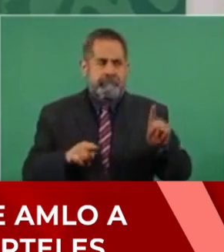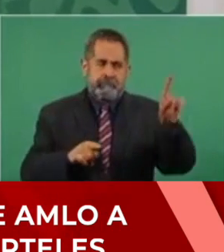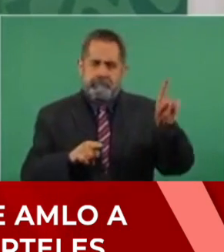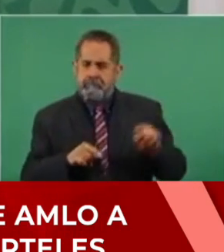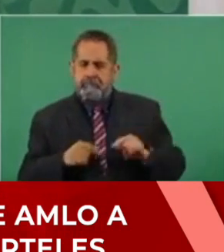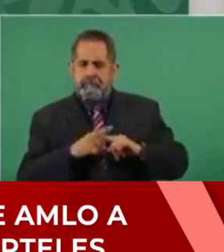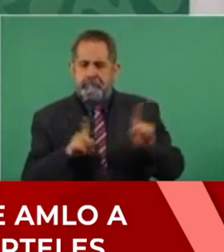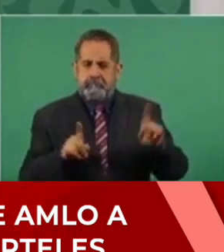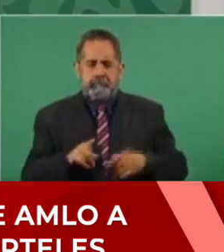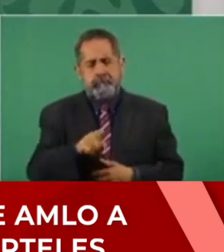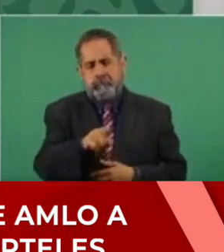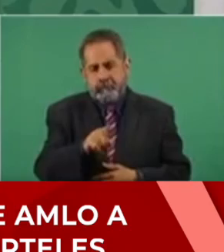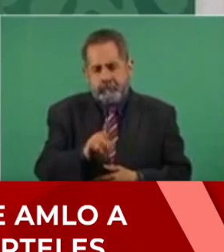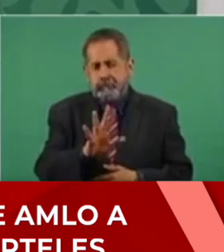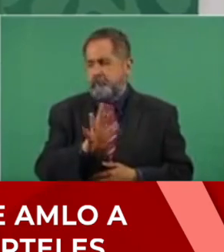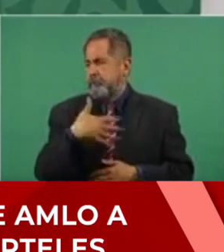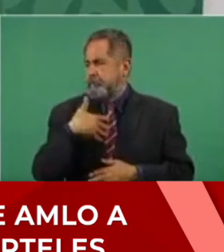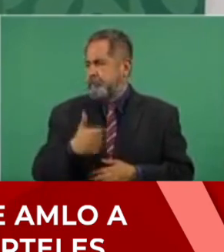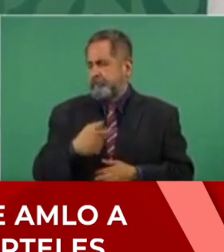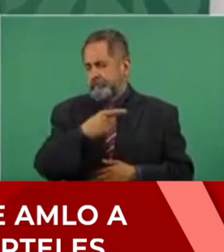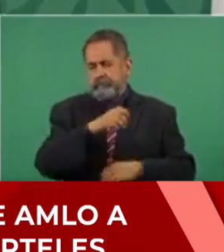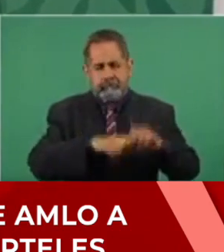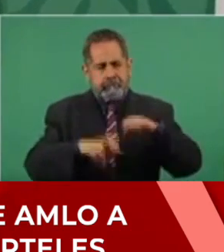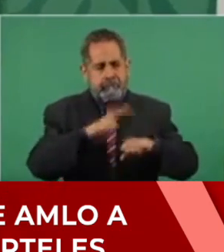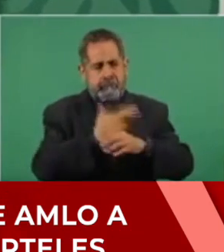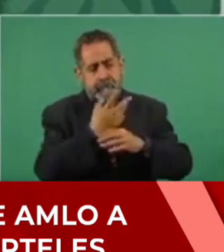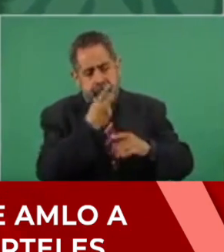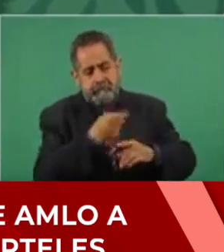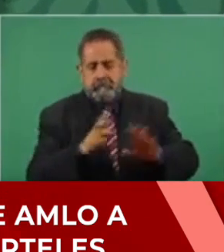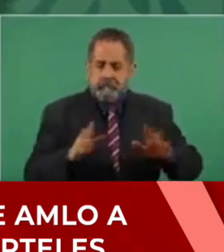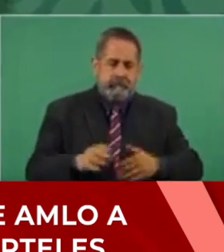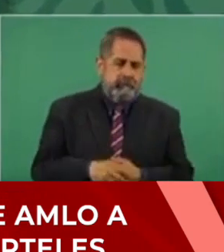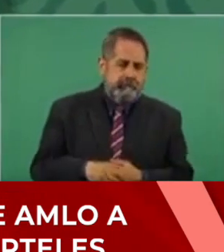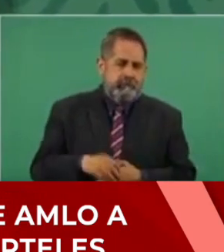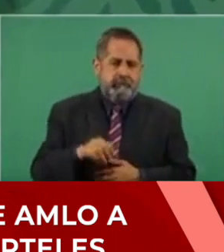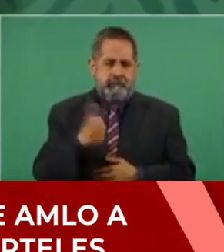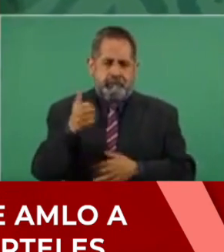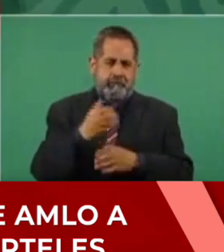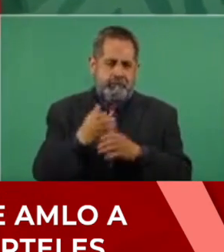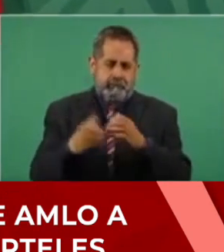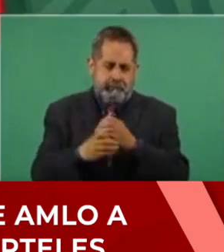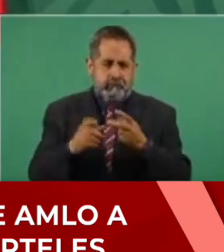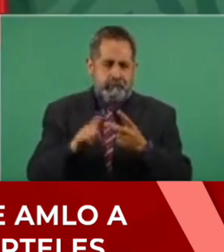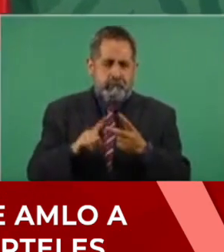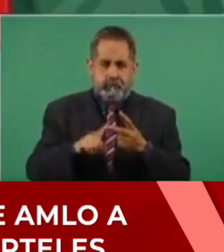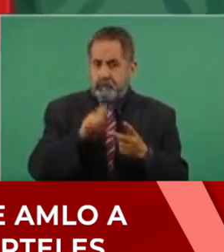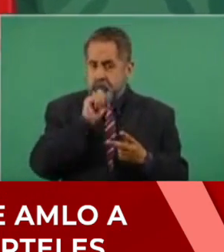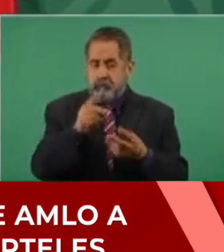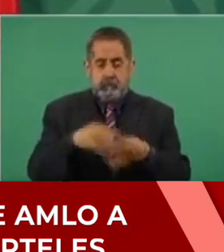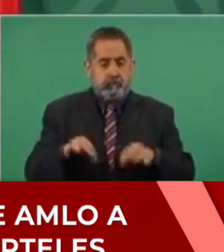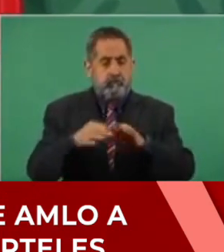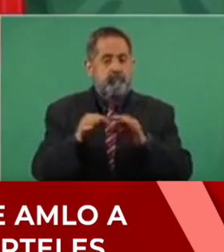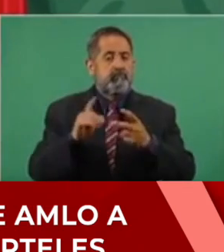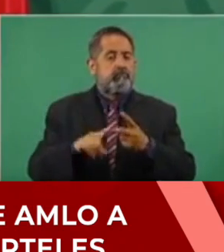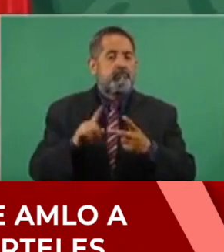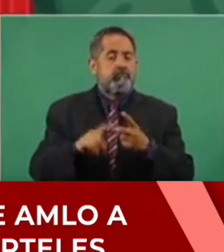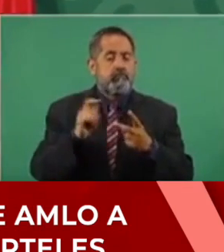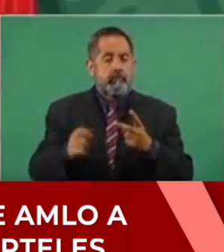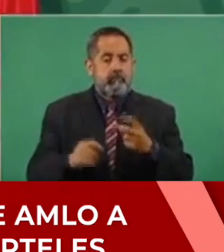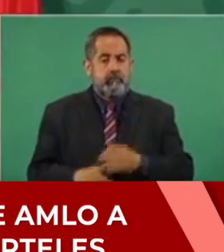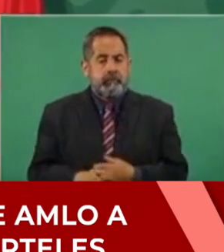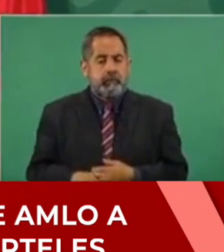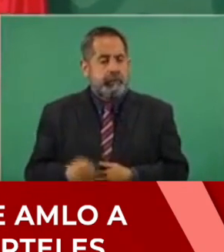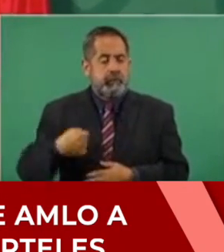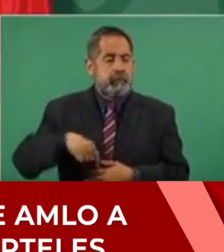Entonces, por eso entiendo que él plantee estas cosas. Lo otro, que también es importante, nosotros